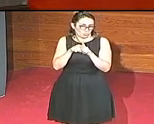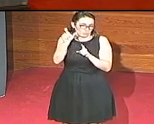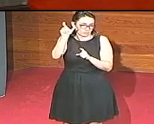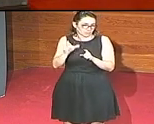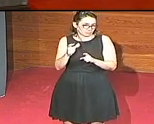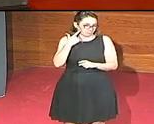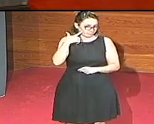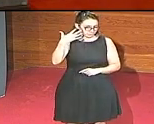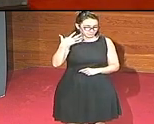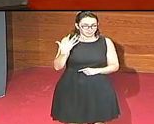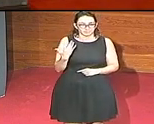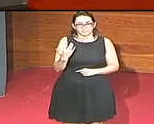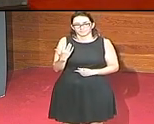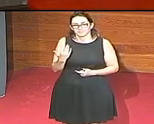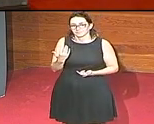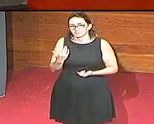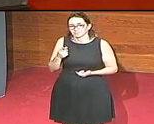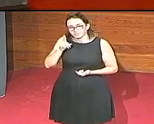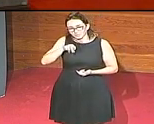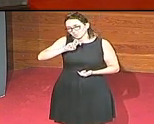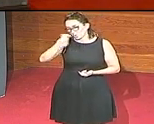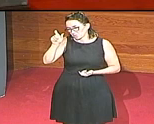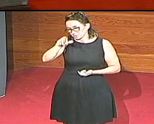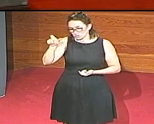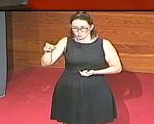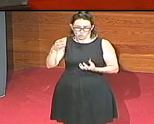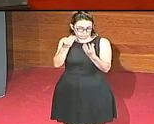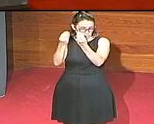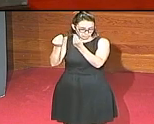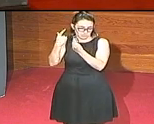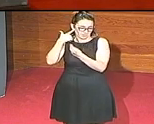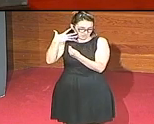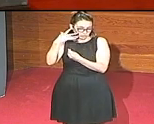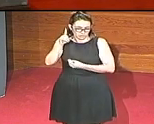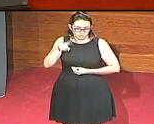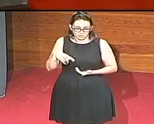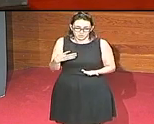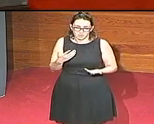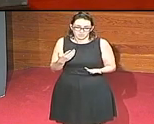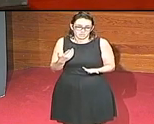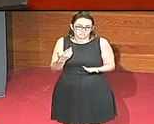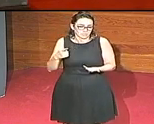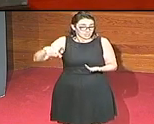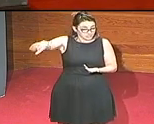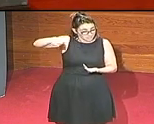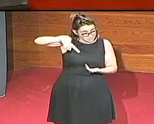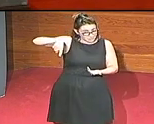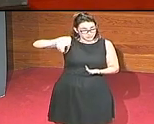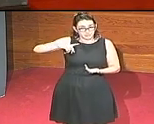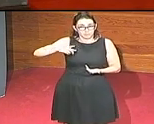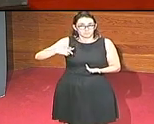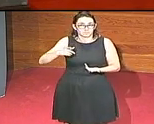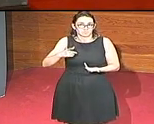también hay otros como de ley del islr mono y muchos otros que bueno lo que tienen en